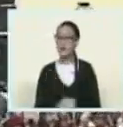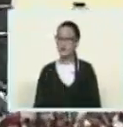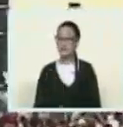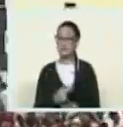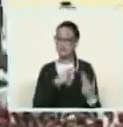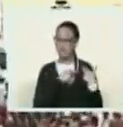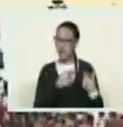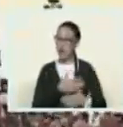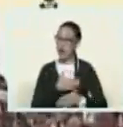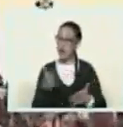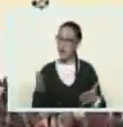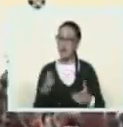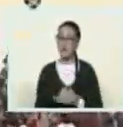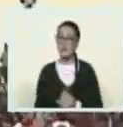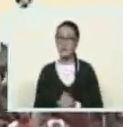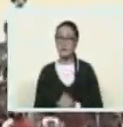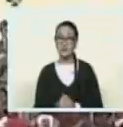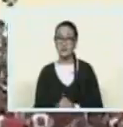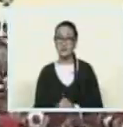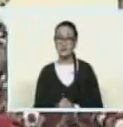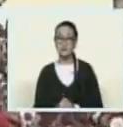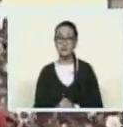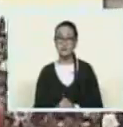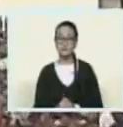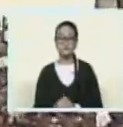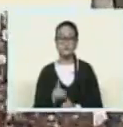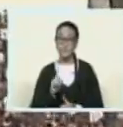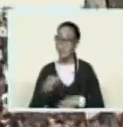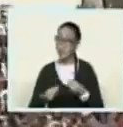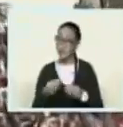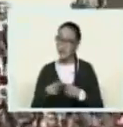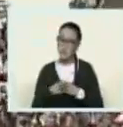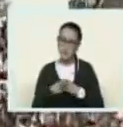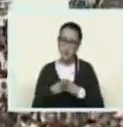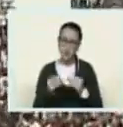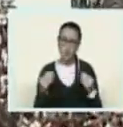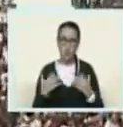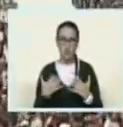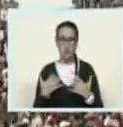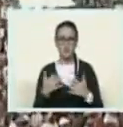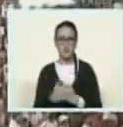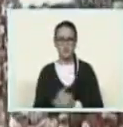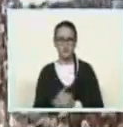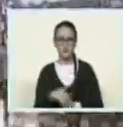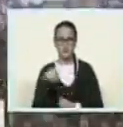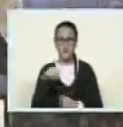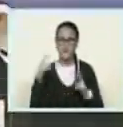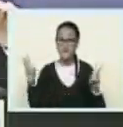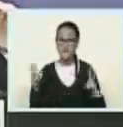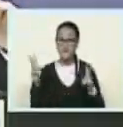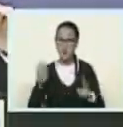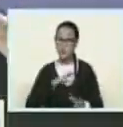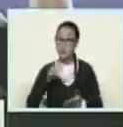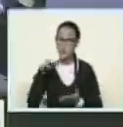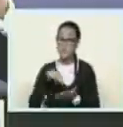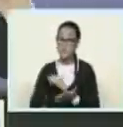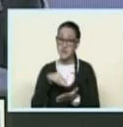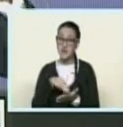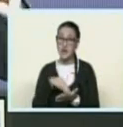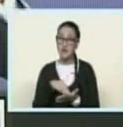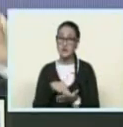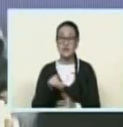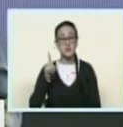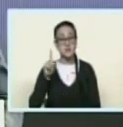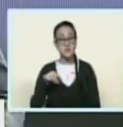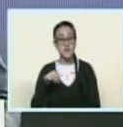Y nos toca hacerlo a todas y a todos. Y esta victoria de Miranda, pero también